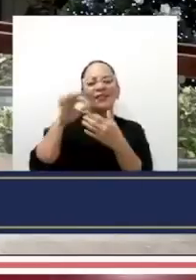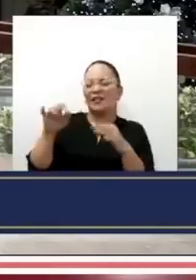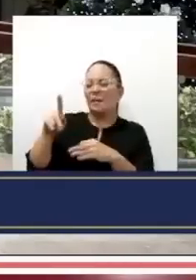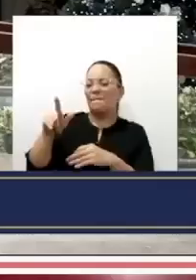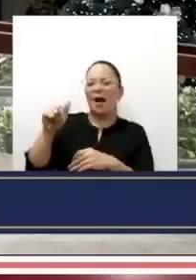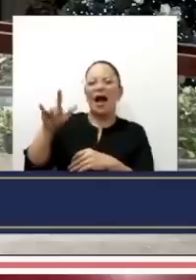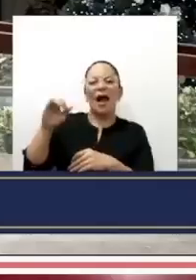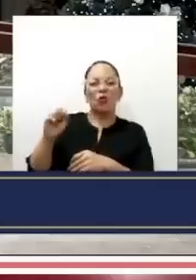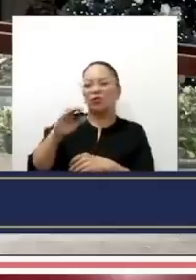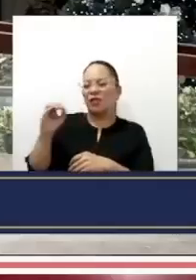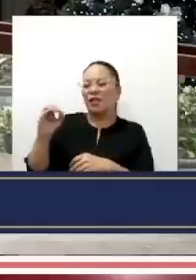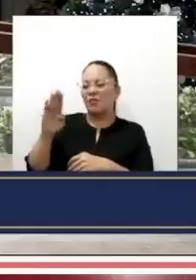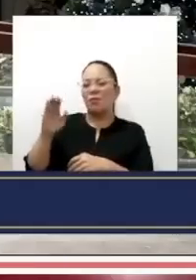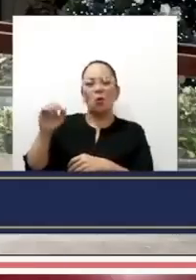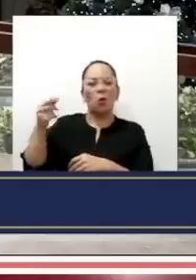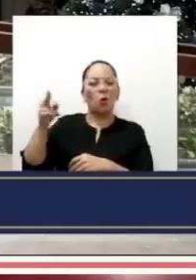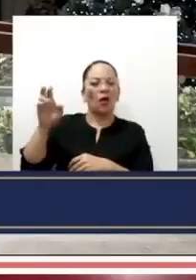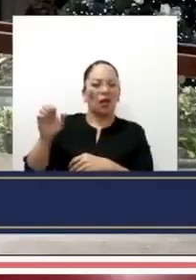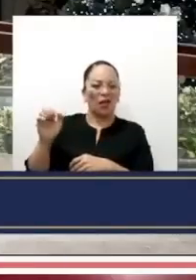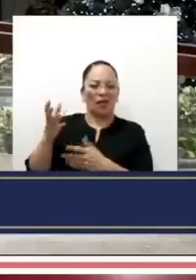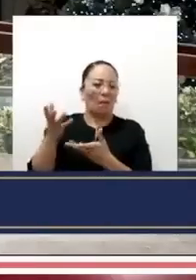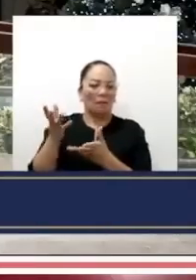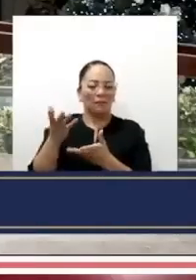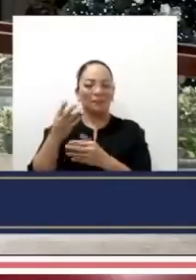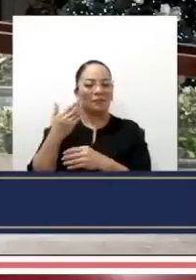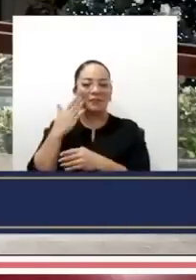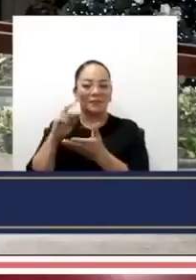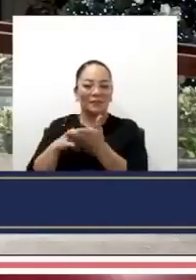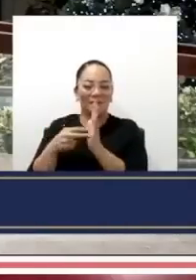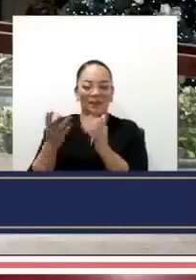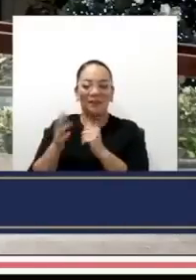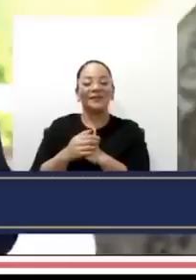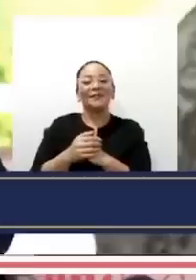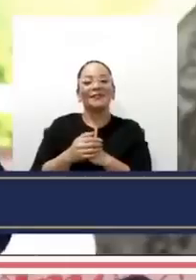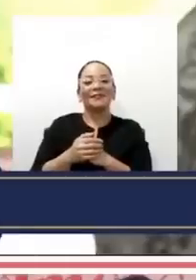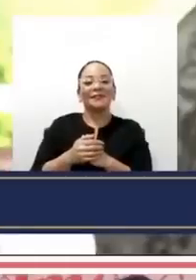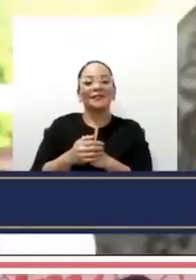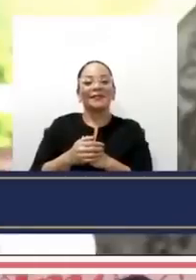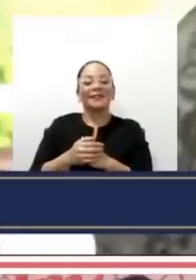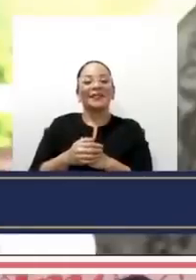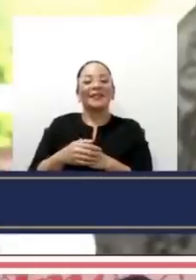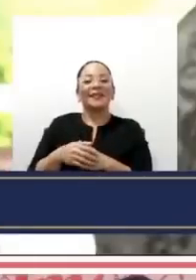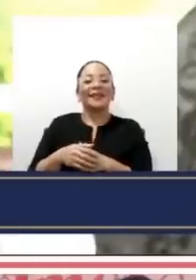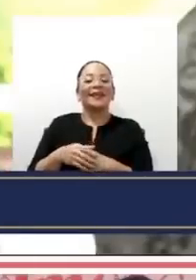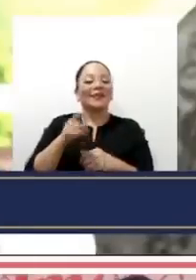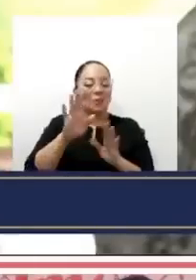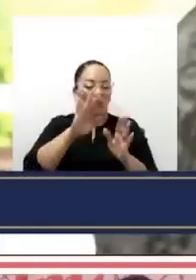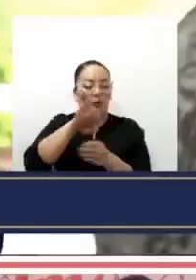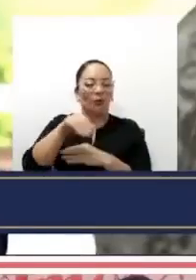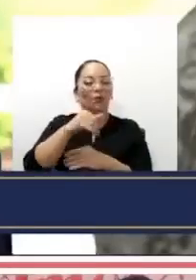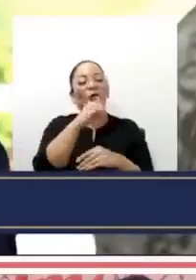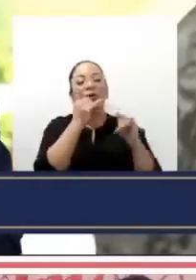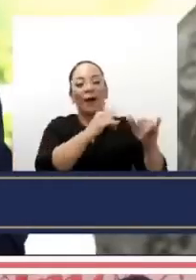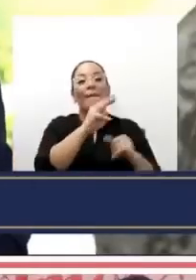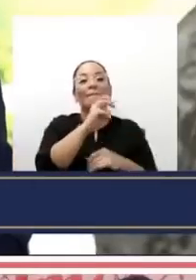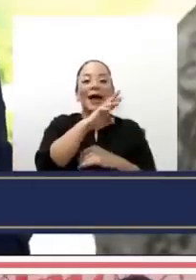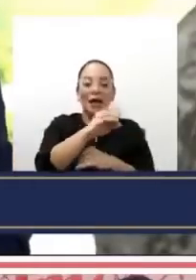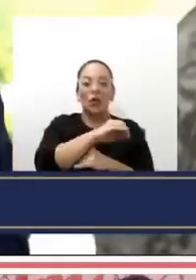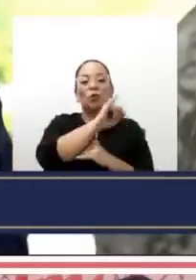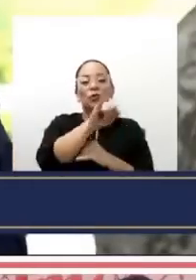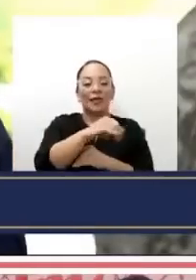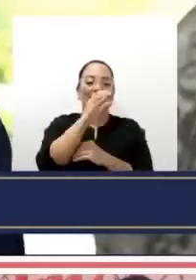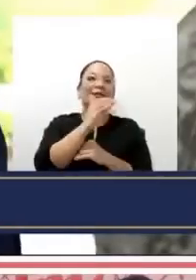sí, también en Atenas. En mi caso, en el Bajillo de Atenas, usted ahí por Sabana Larga. El siguiente, don Mario José Cárdenas, otra